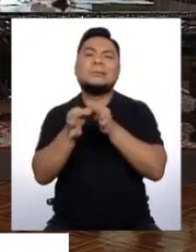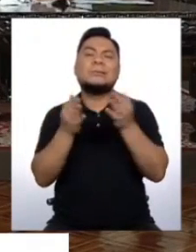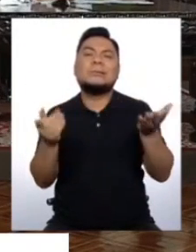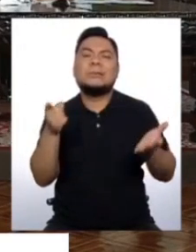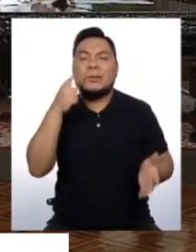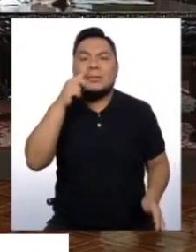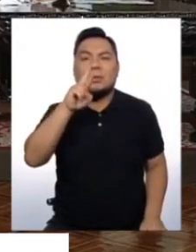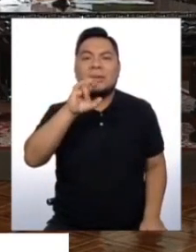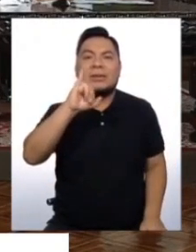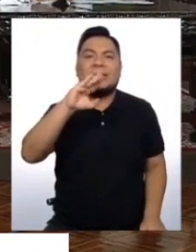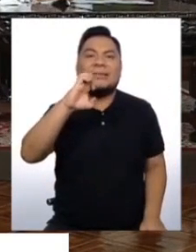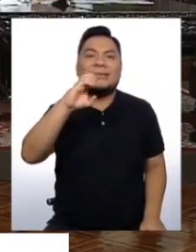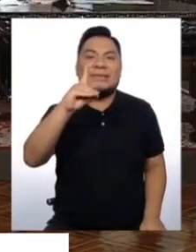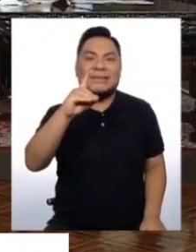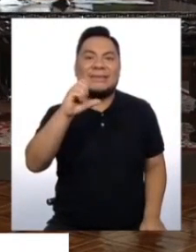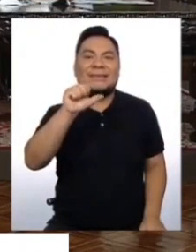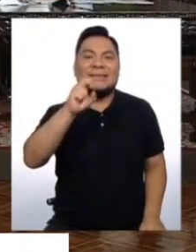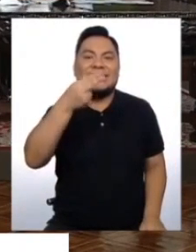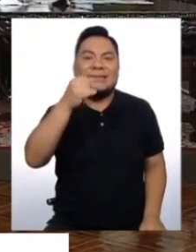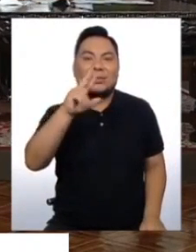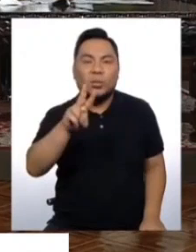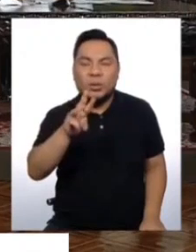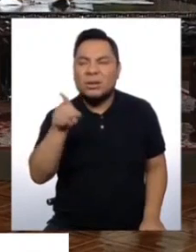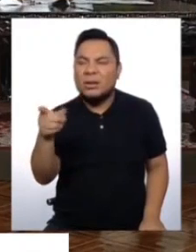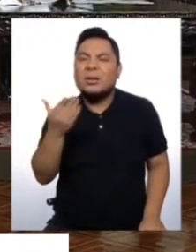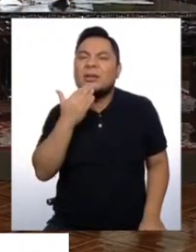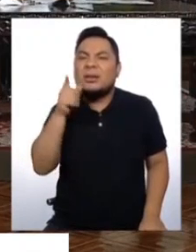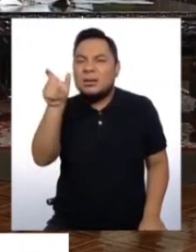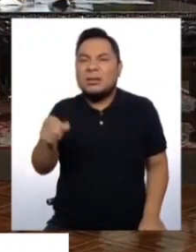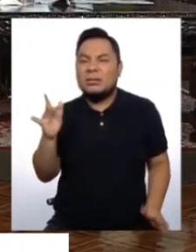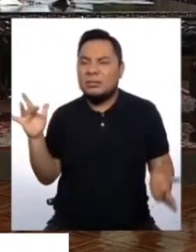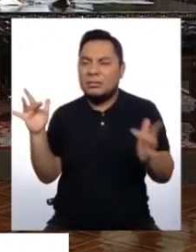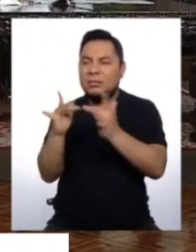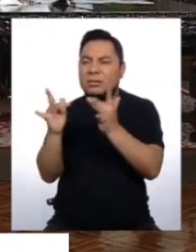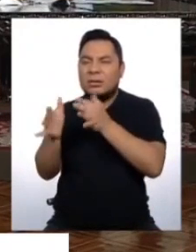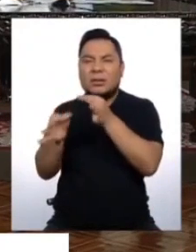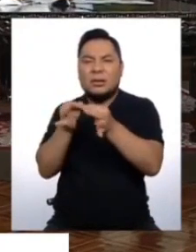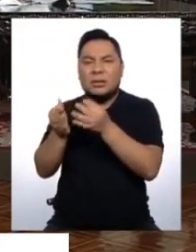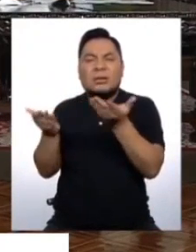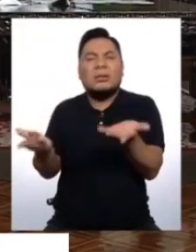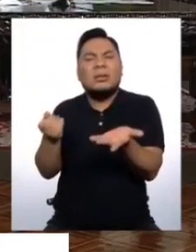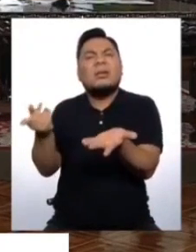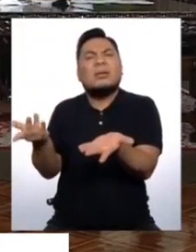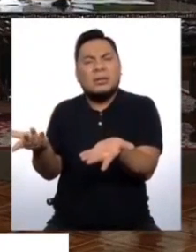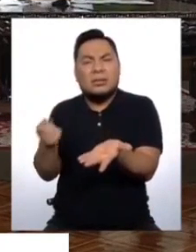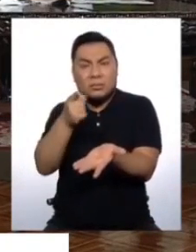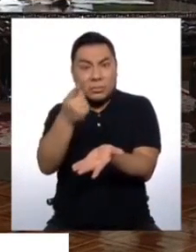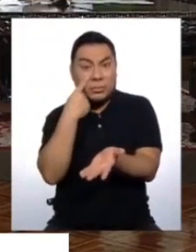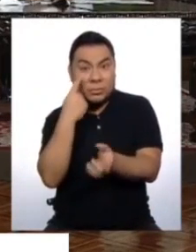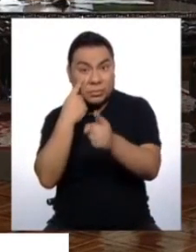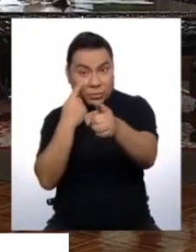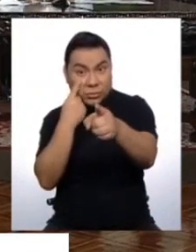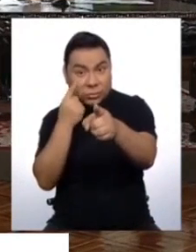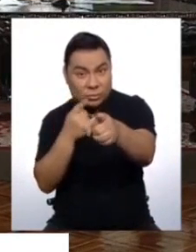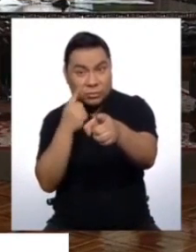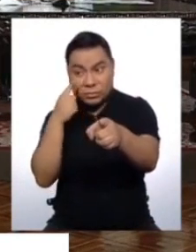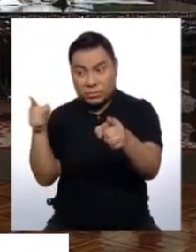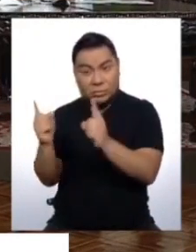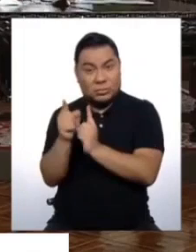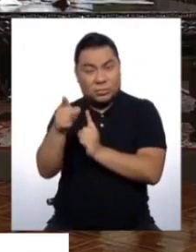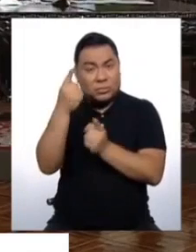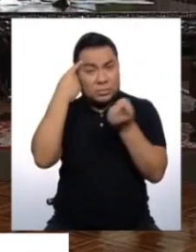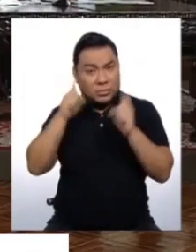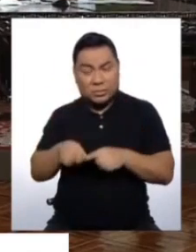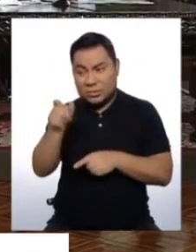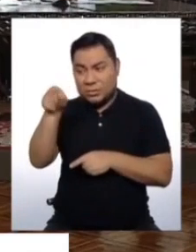caso Richard Swin y la posible relación que tiene con su entorno. ¿Usted lo conoce? ¿Usted está de